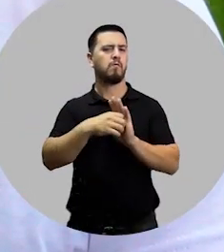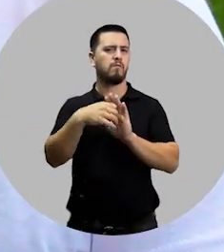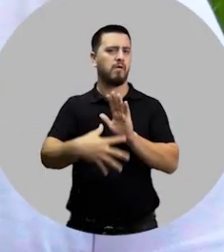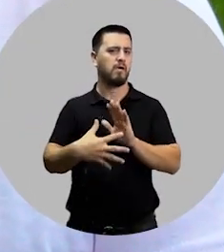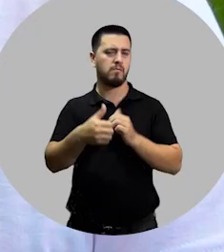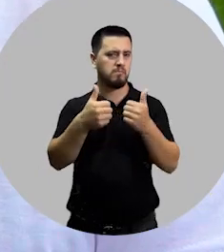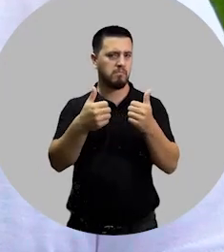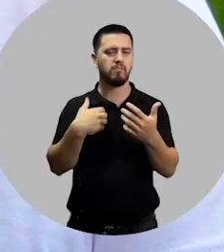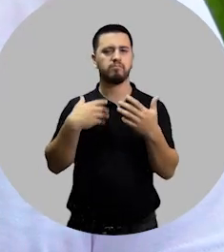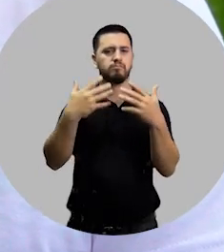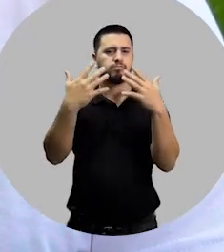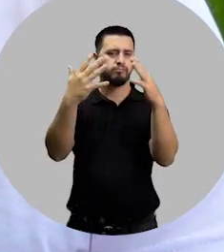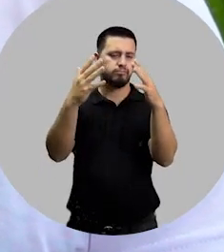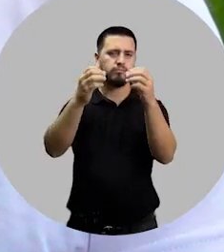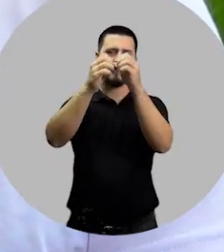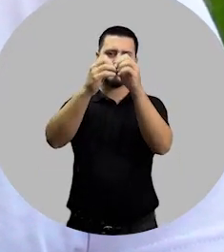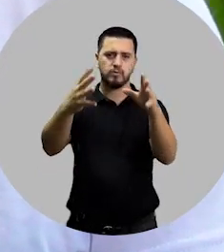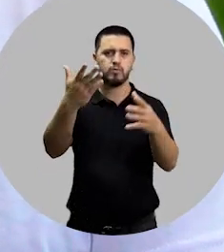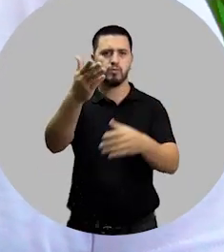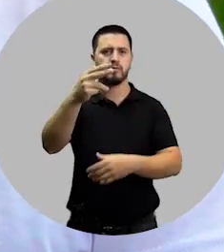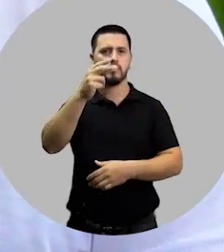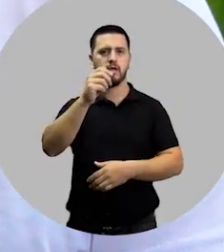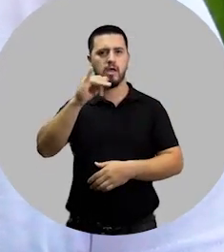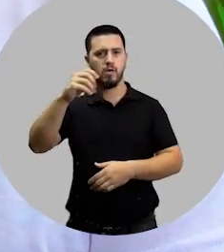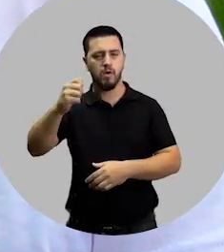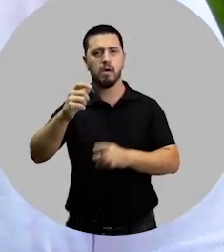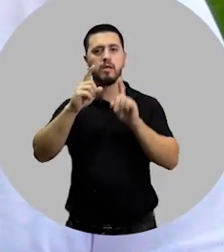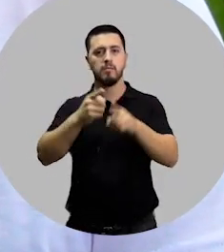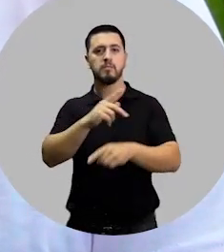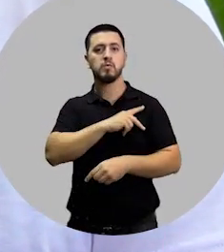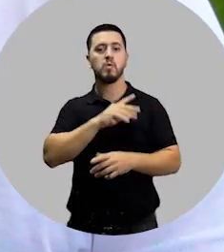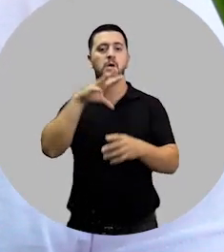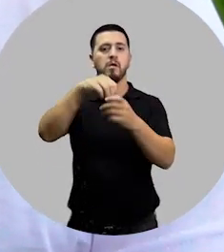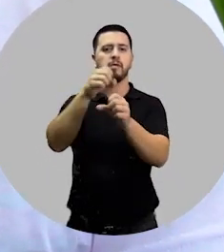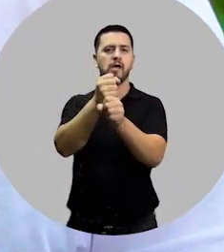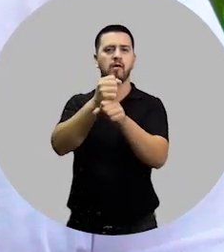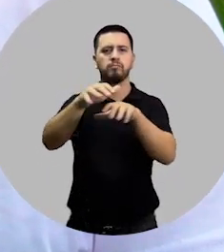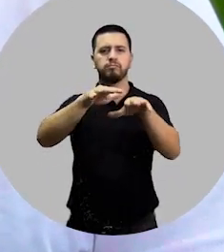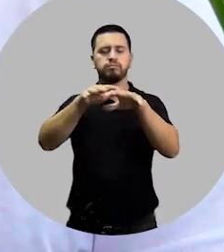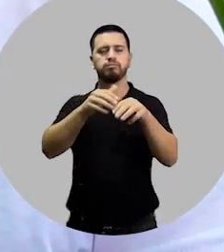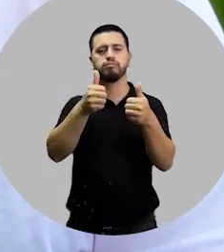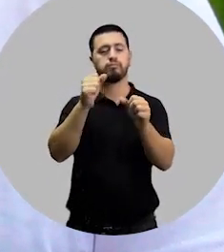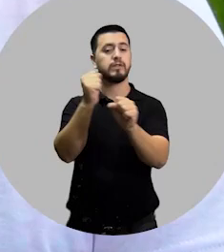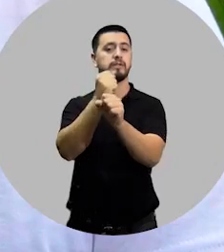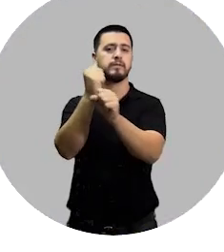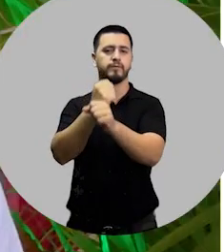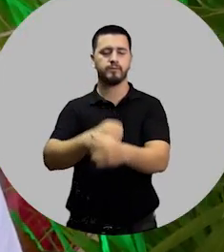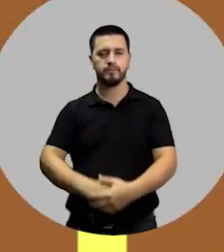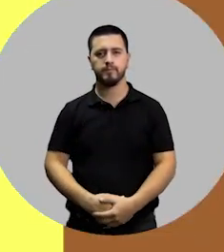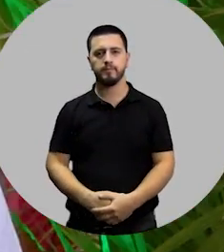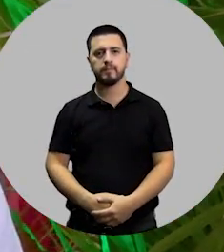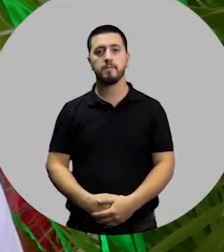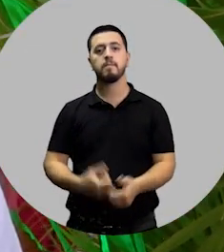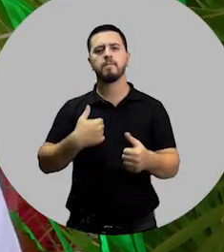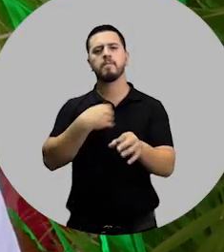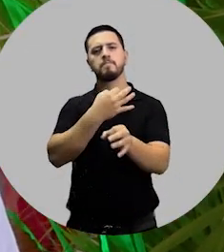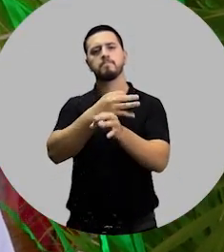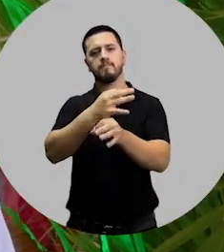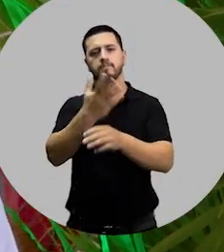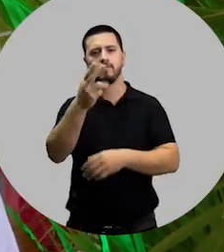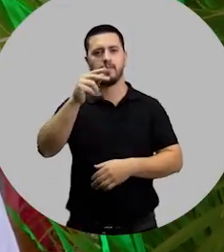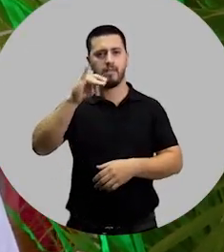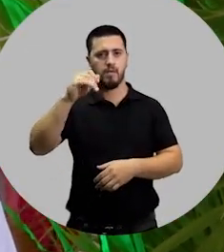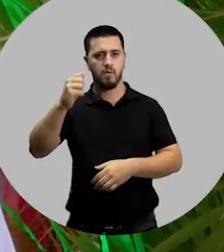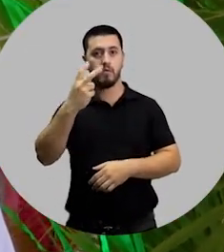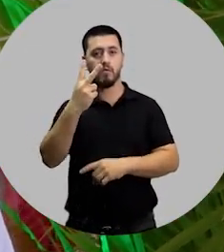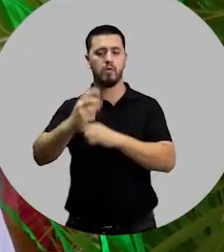Entonces, la mayor de las bendiciones para el programa, para las personas que están al frente, y que sigan los éxitos. Quiero felicitar a